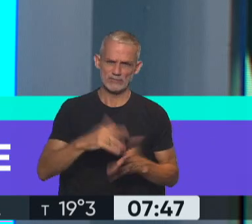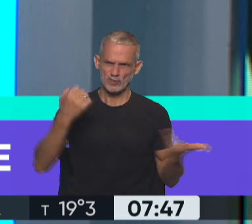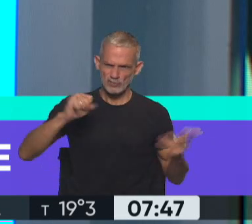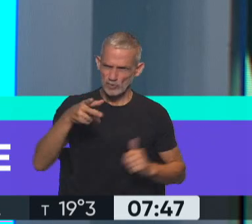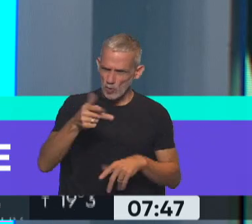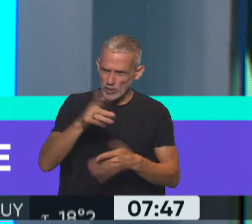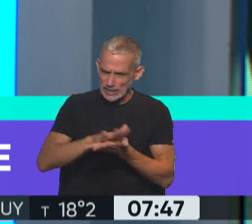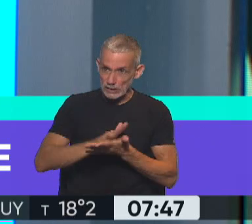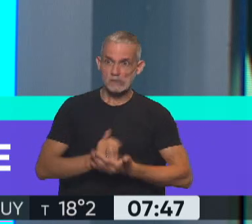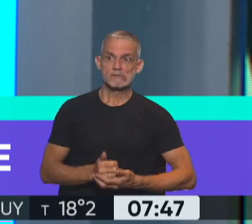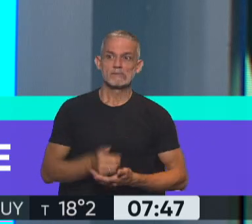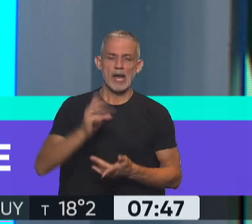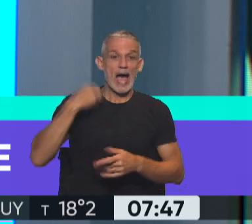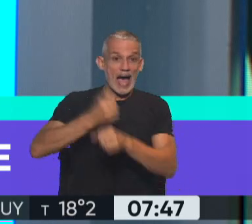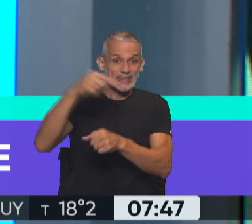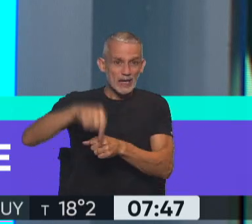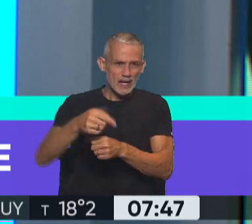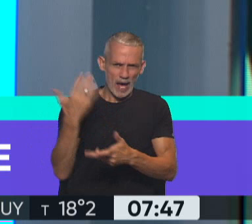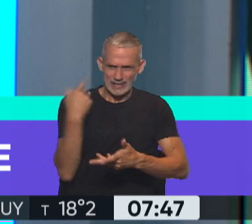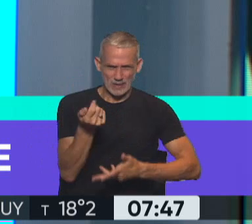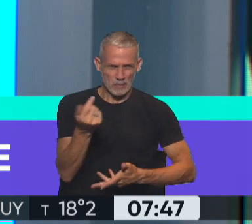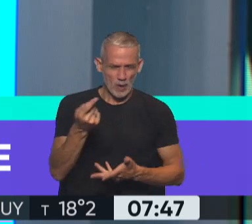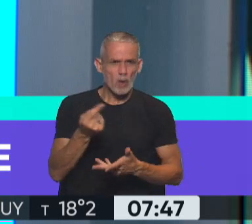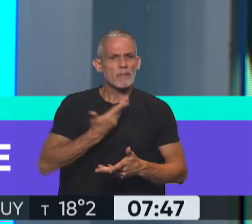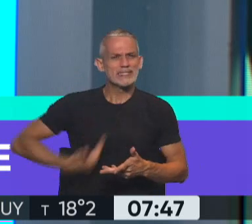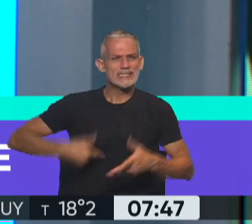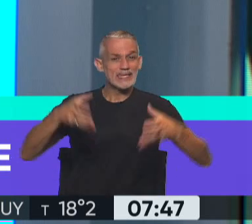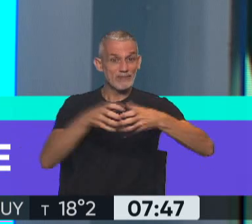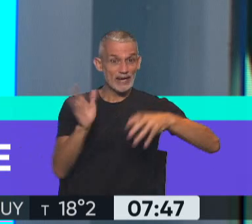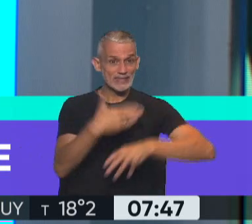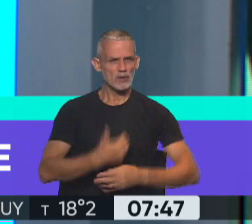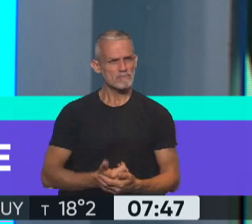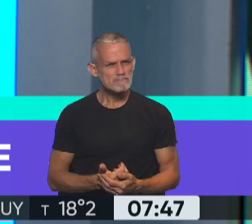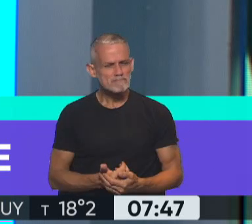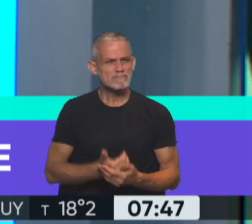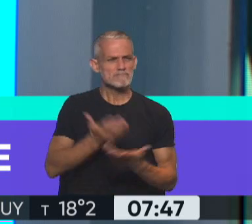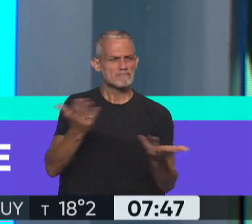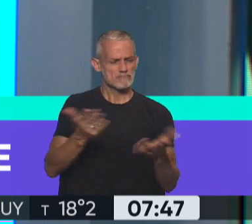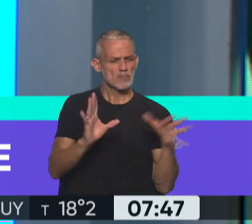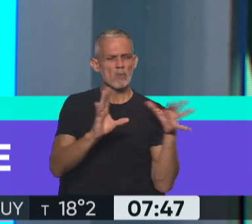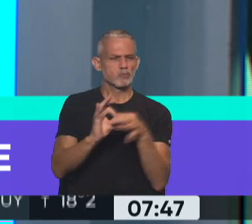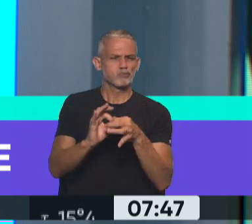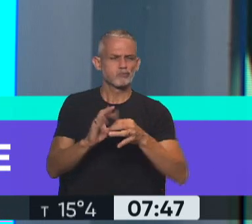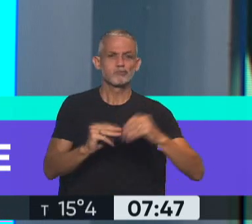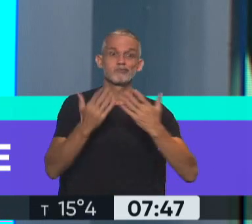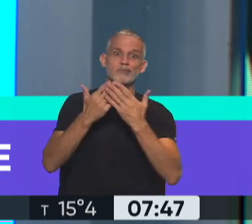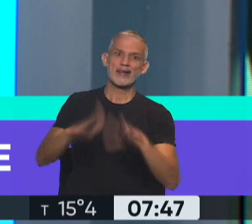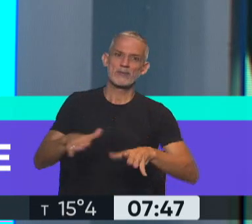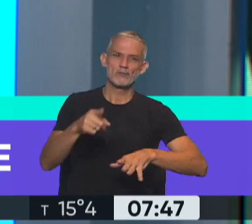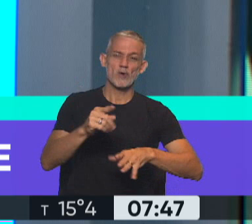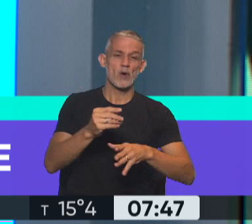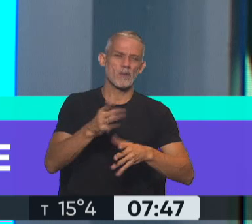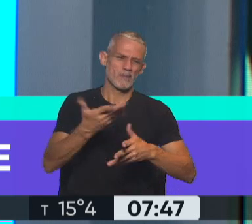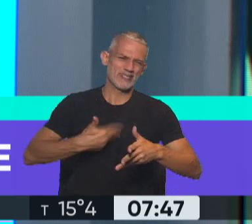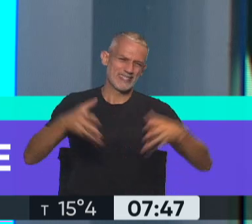de Máximo Kirchner, que hasta hace poco era el presidente del bloque del Frente de Todos. Viene en correlato con su renuncia a la